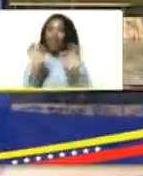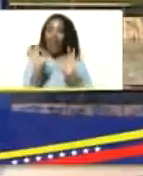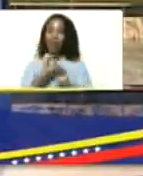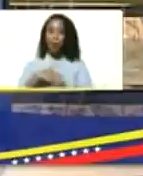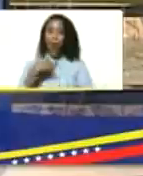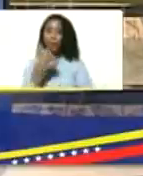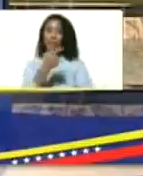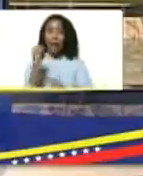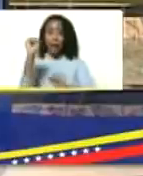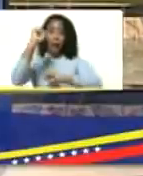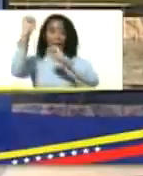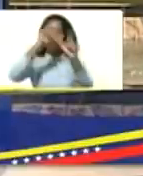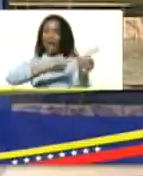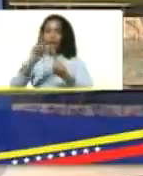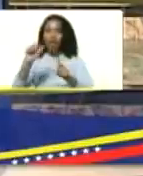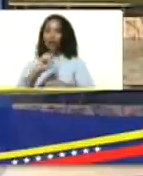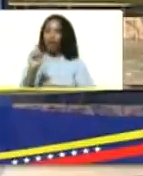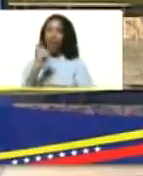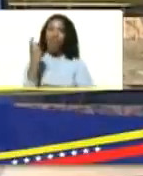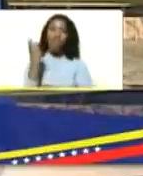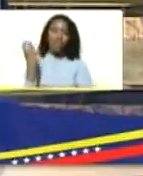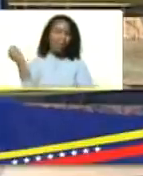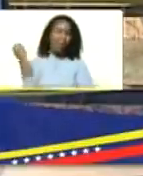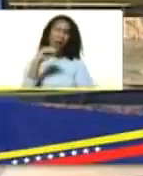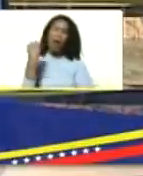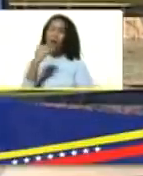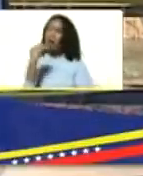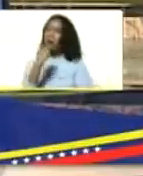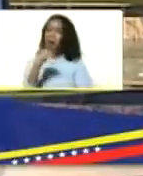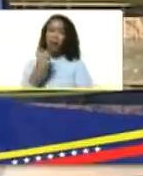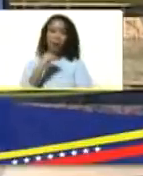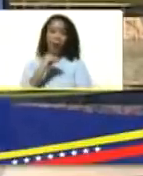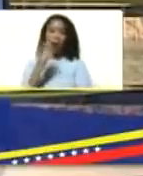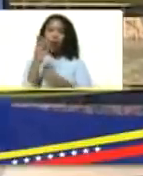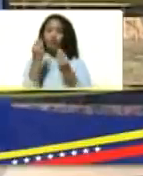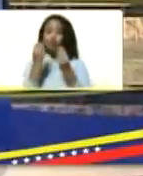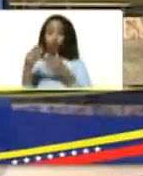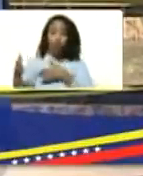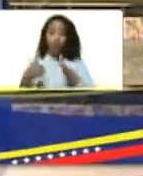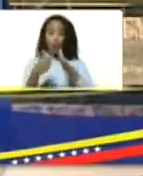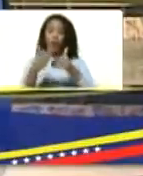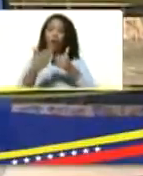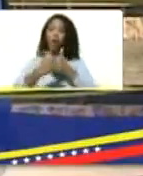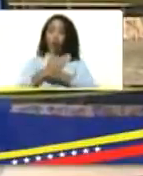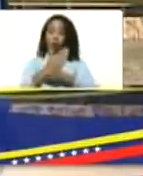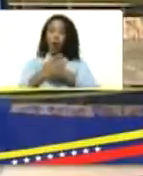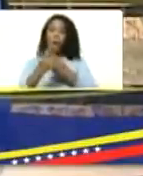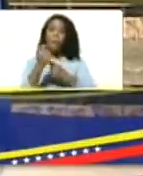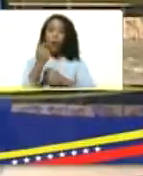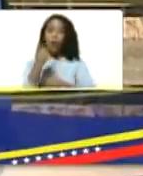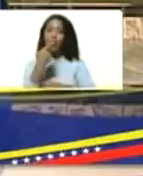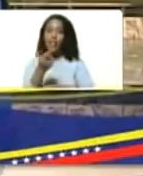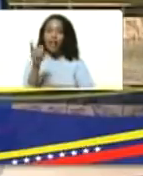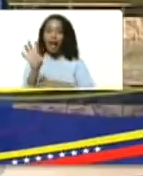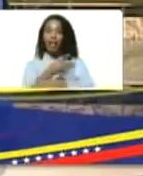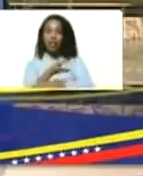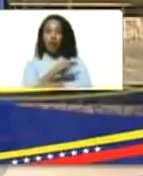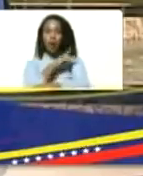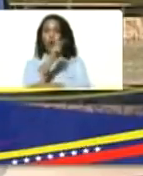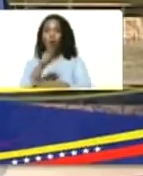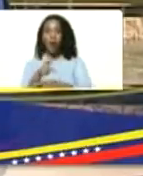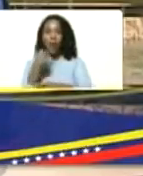victoria falta mucho mucho camino por andar como dice el poema y la canción falta mucho camino por andar